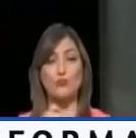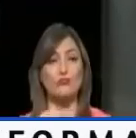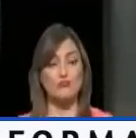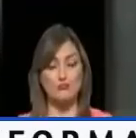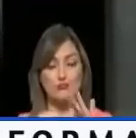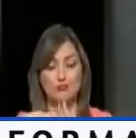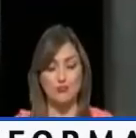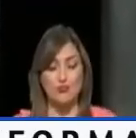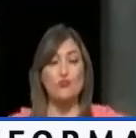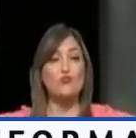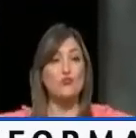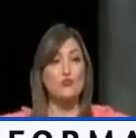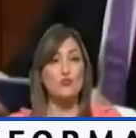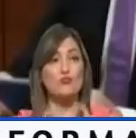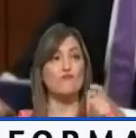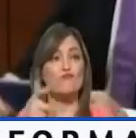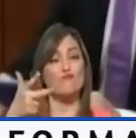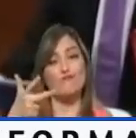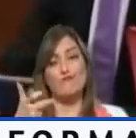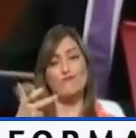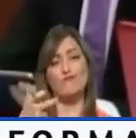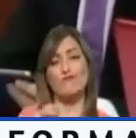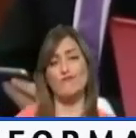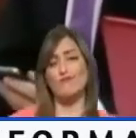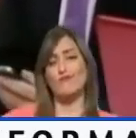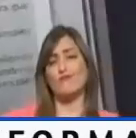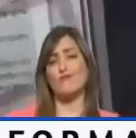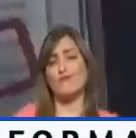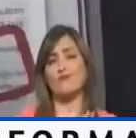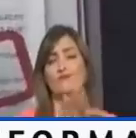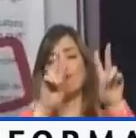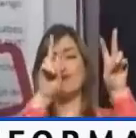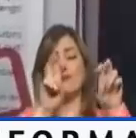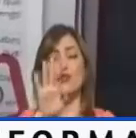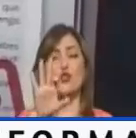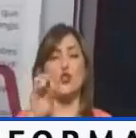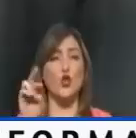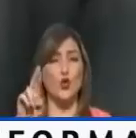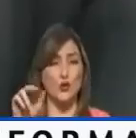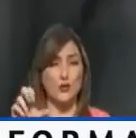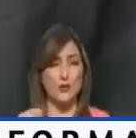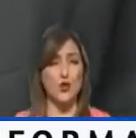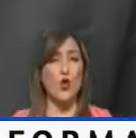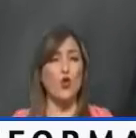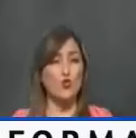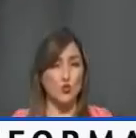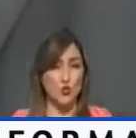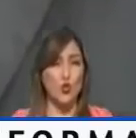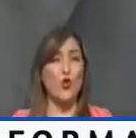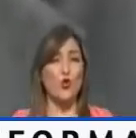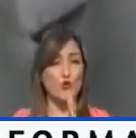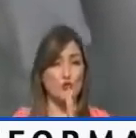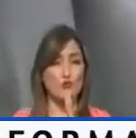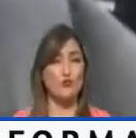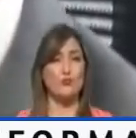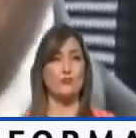avanza para los restantes 13 procesados en el caso Las Torres. Su abogado, sin embargo, aún